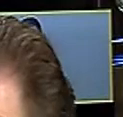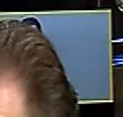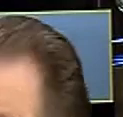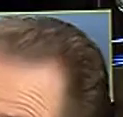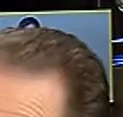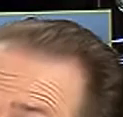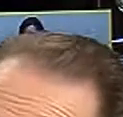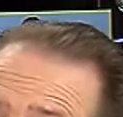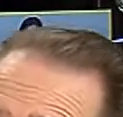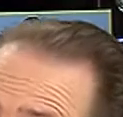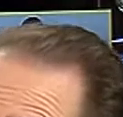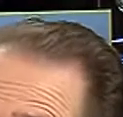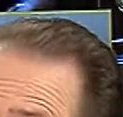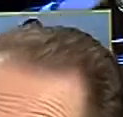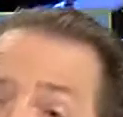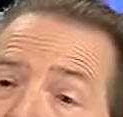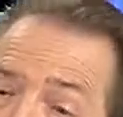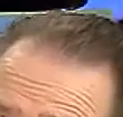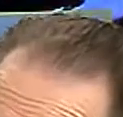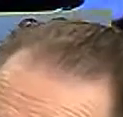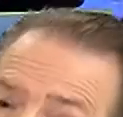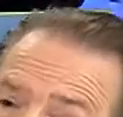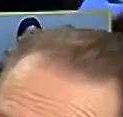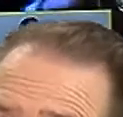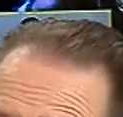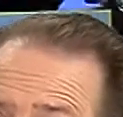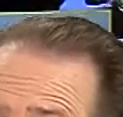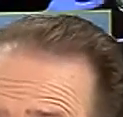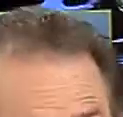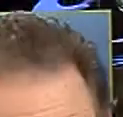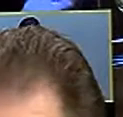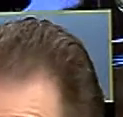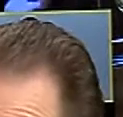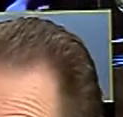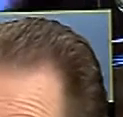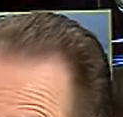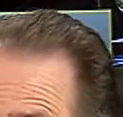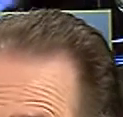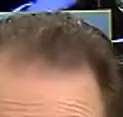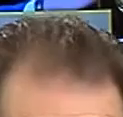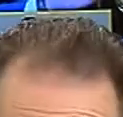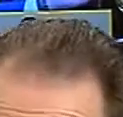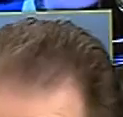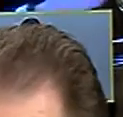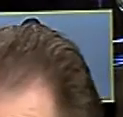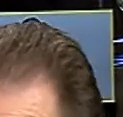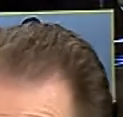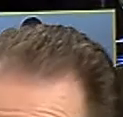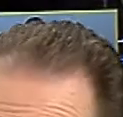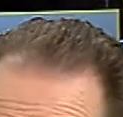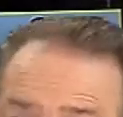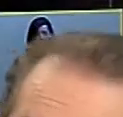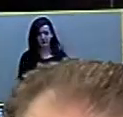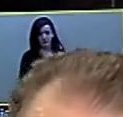los gobiernos de europa salvo allí donde hay un sistema mayoritario e incluso donde hay un sistema mayoritario lo acabamos de ahora el reino unido el partido